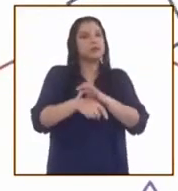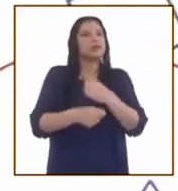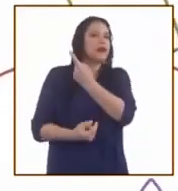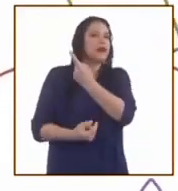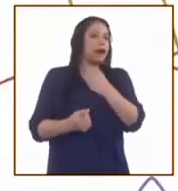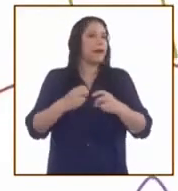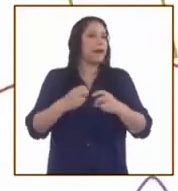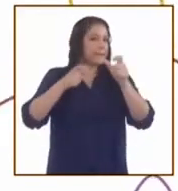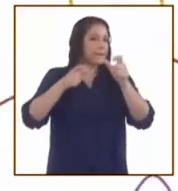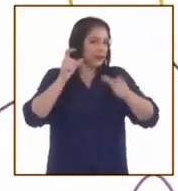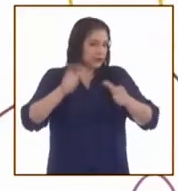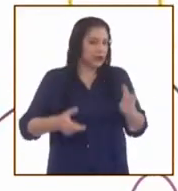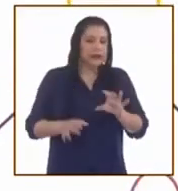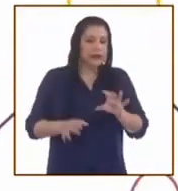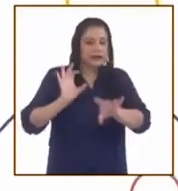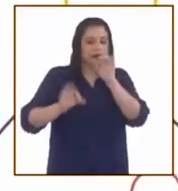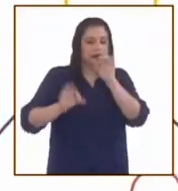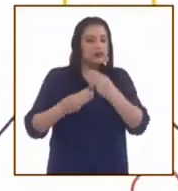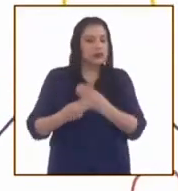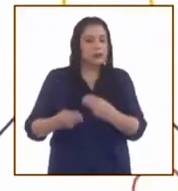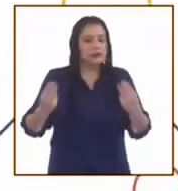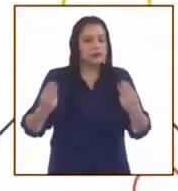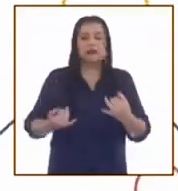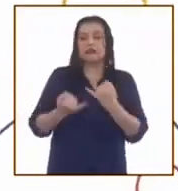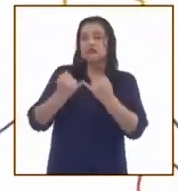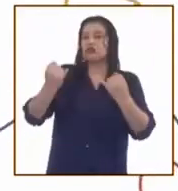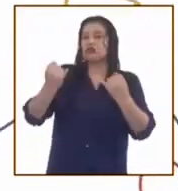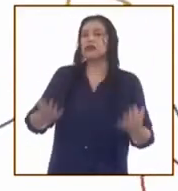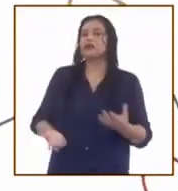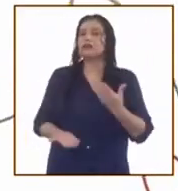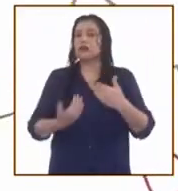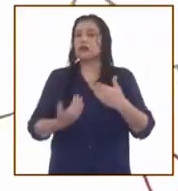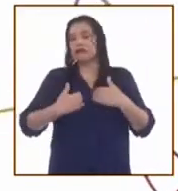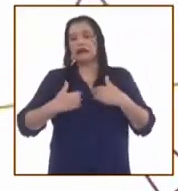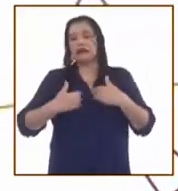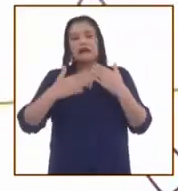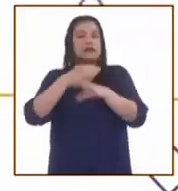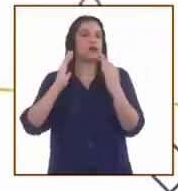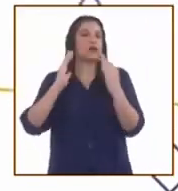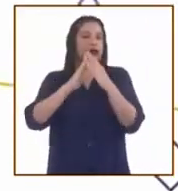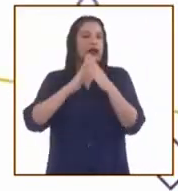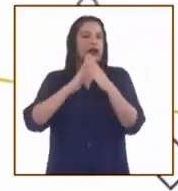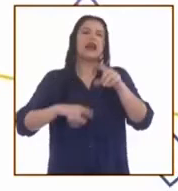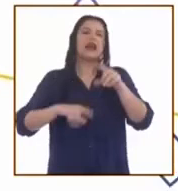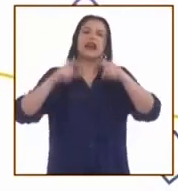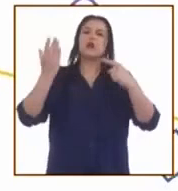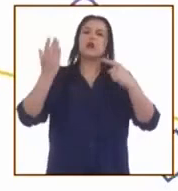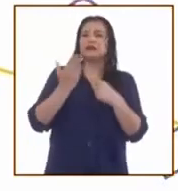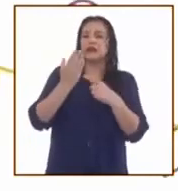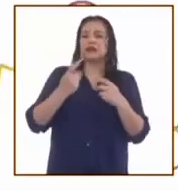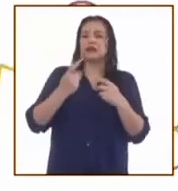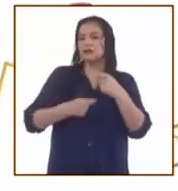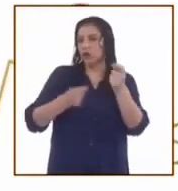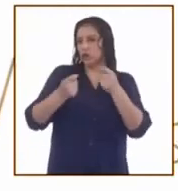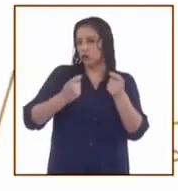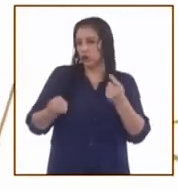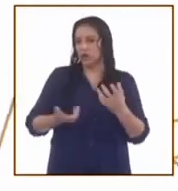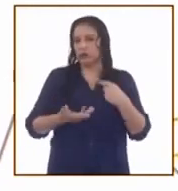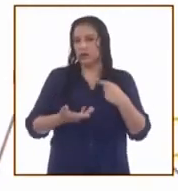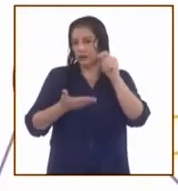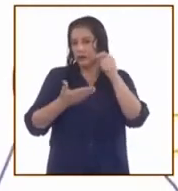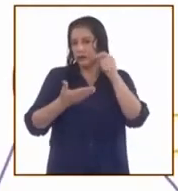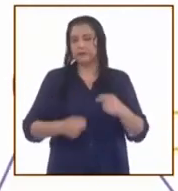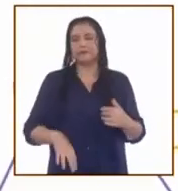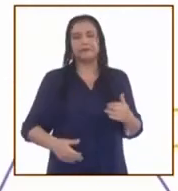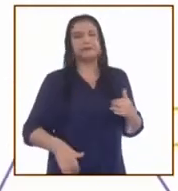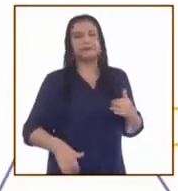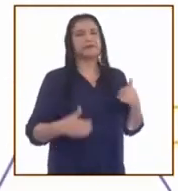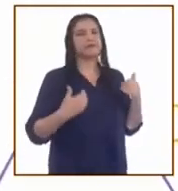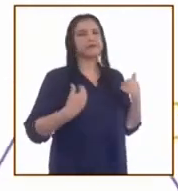personas. Selecciona materiales e instrumentos que tengan el hogar y diversas técnicas de medición.